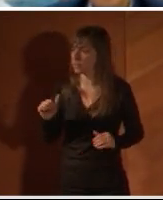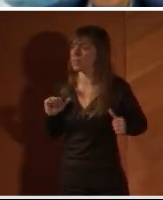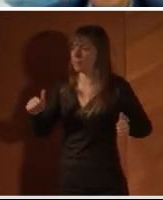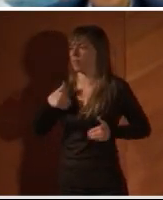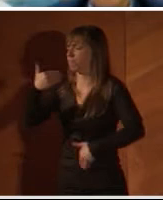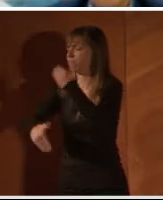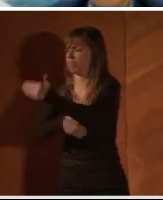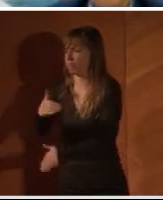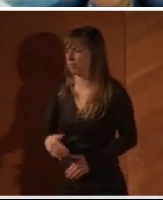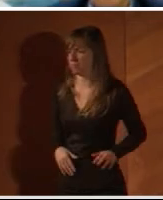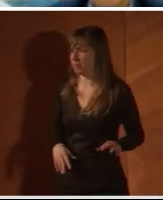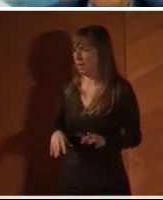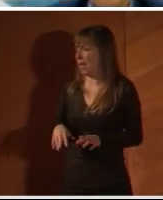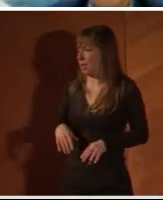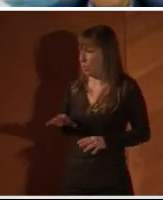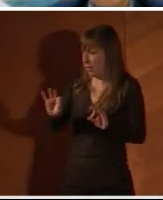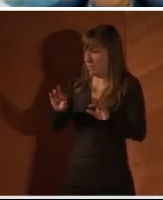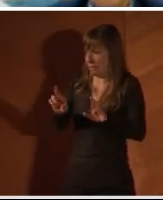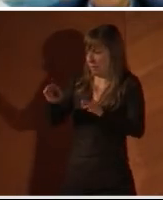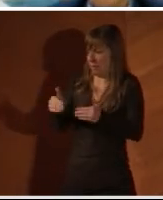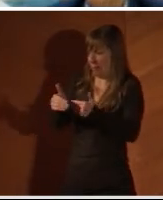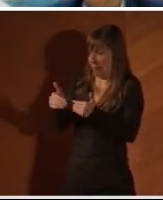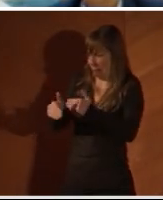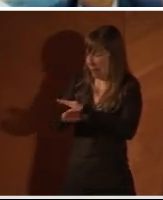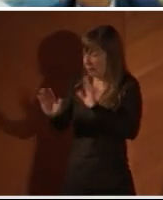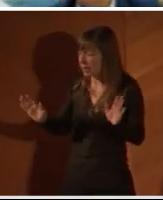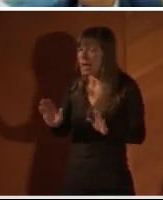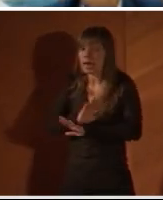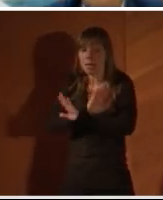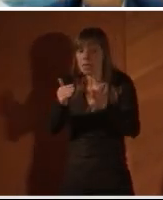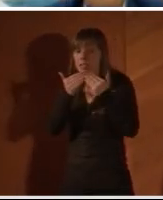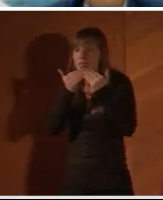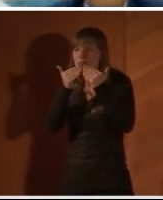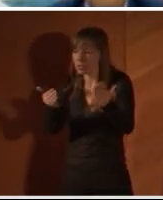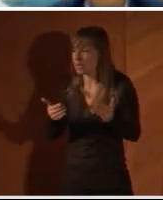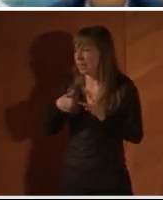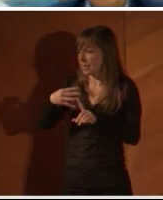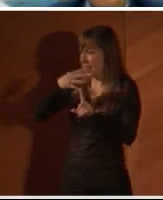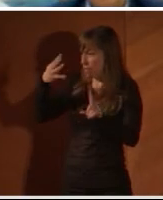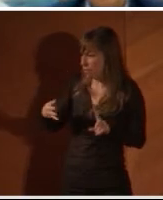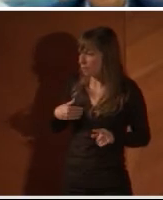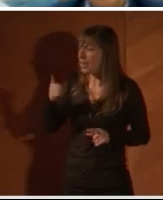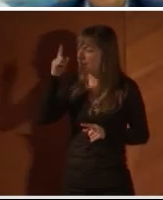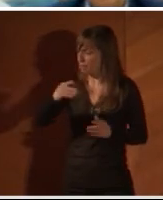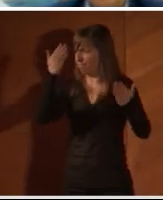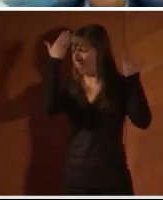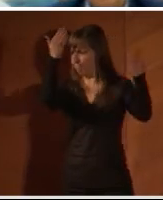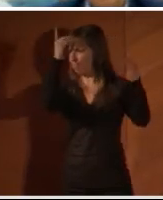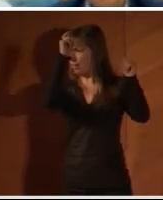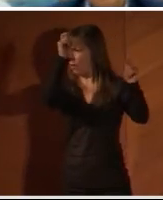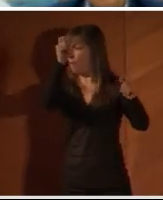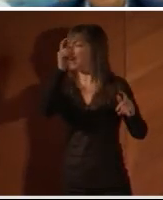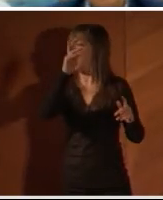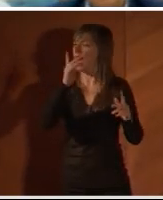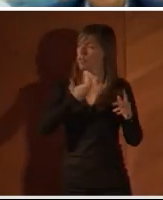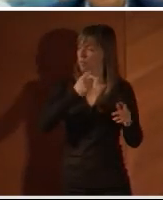va a ser un paso más al margen de esta firma de este protocolo. Así que muchas gracias desde el pueblo de Ciempozuelos, felicidades al Ayuntamiento de Madrid y agradecidos de